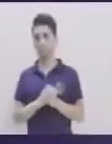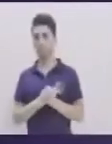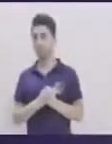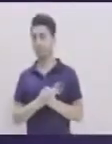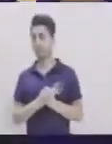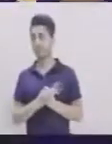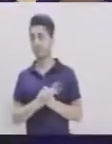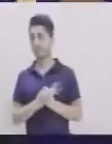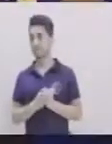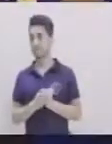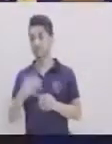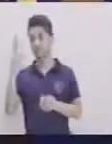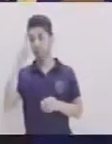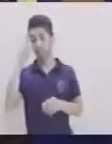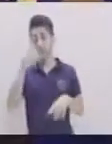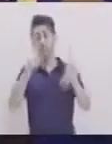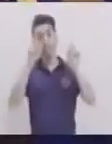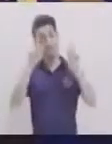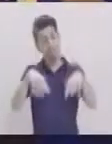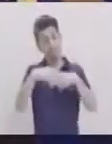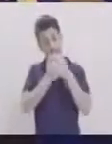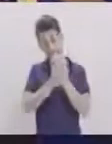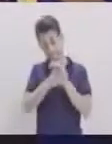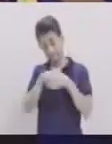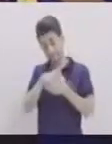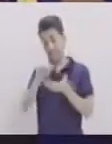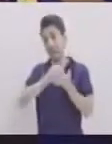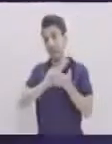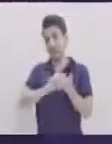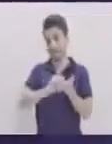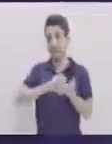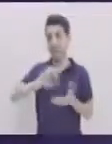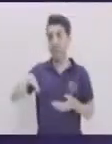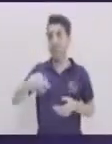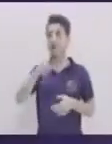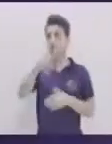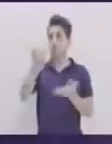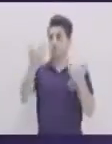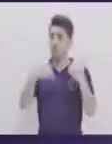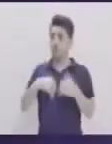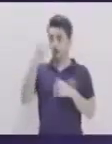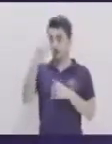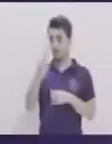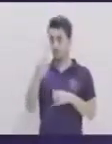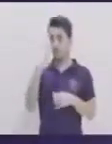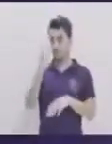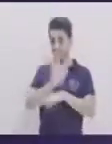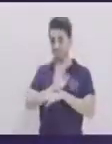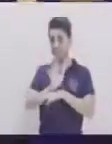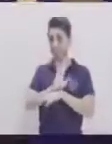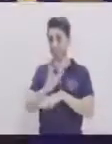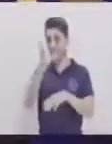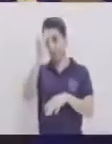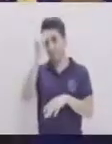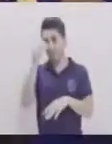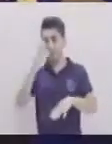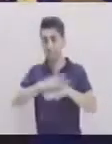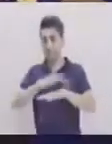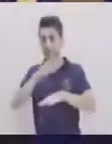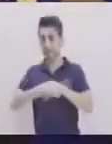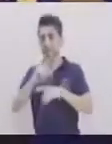Kini, Ay. Y recuerda lavarte las manos con agua y jabón. Los esperamos en un próximo programa para continuar